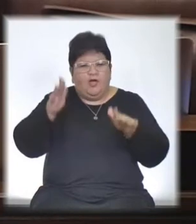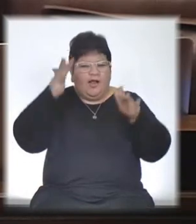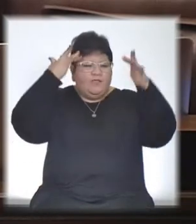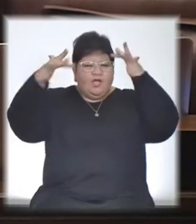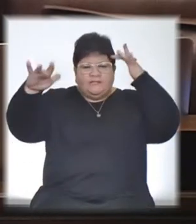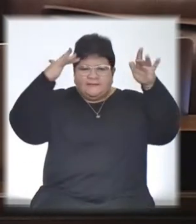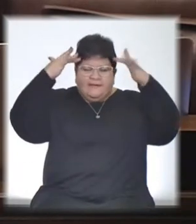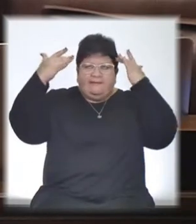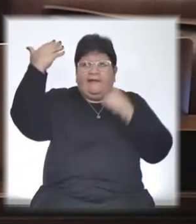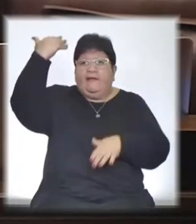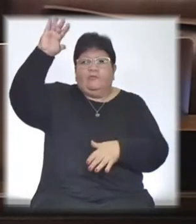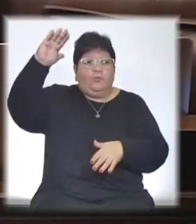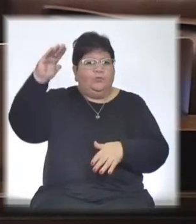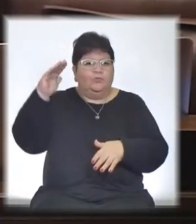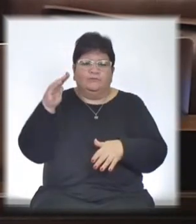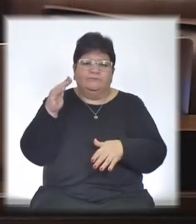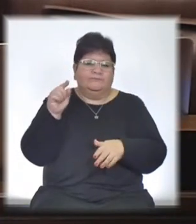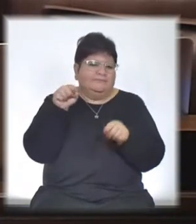estaban allí.